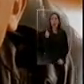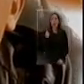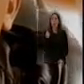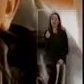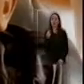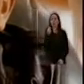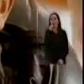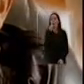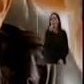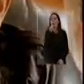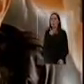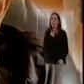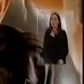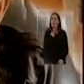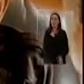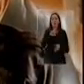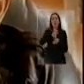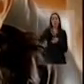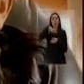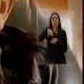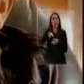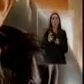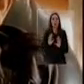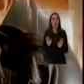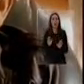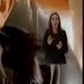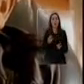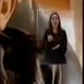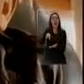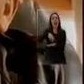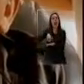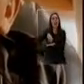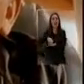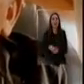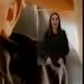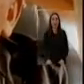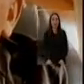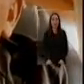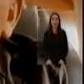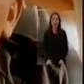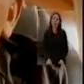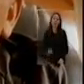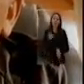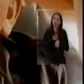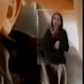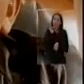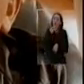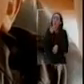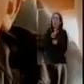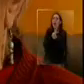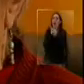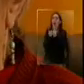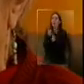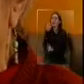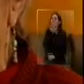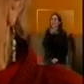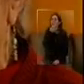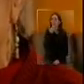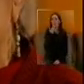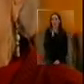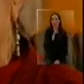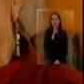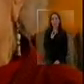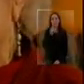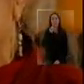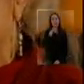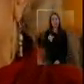comí un yogur de esto, jalea. La idea sería cambiarlo por una fruta. La